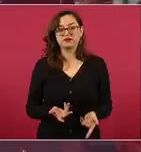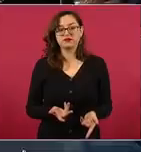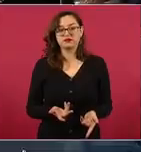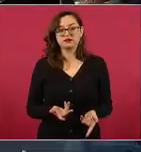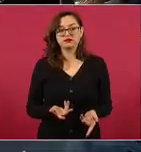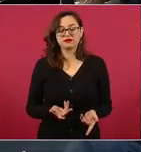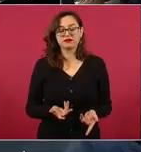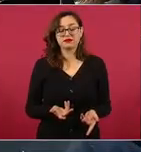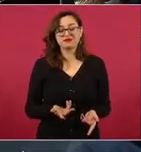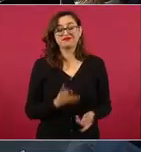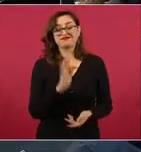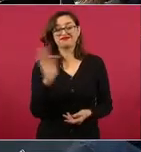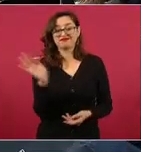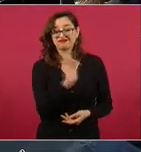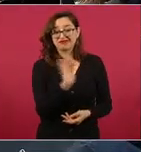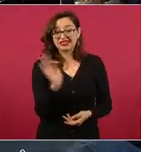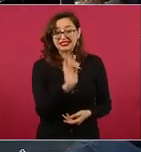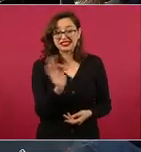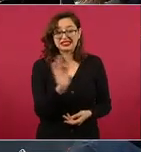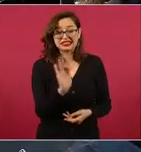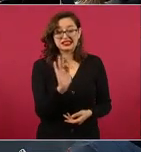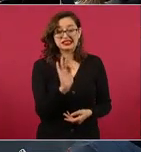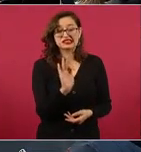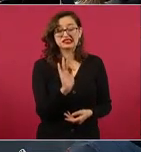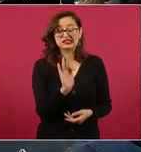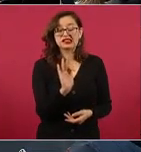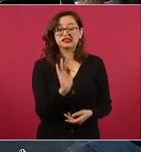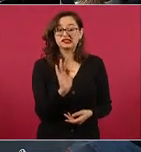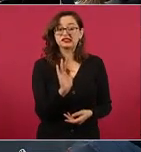si se necesitara, por ejemplo,